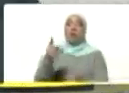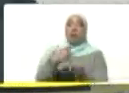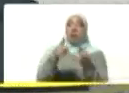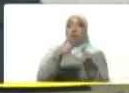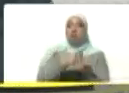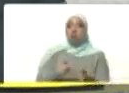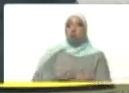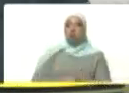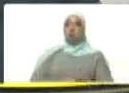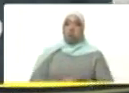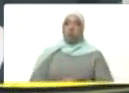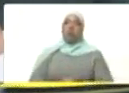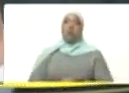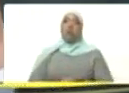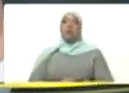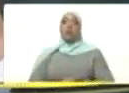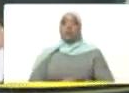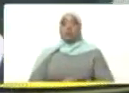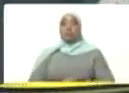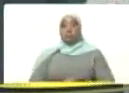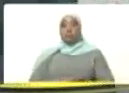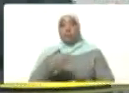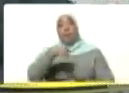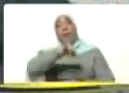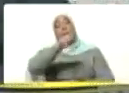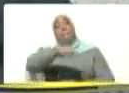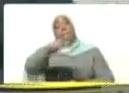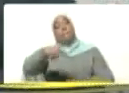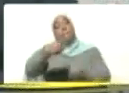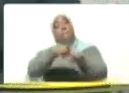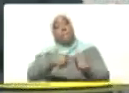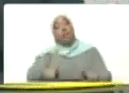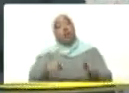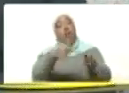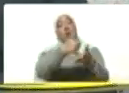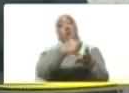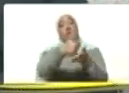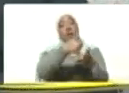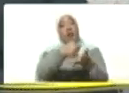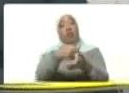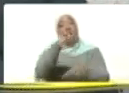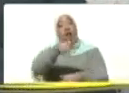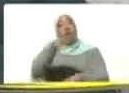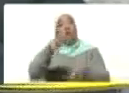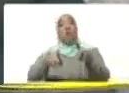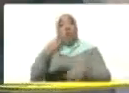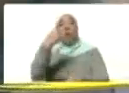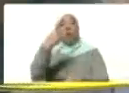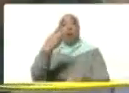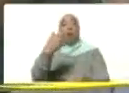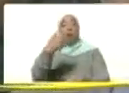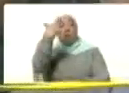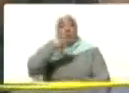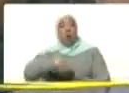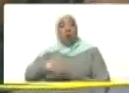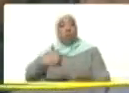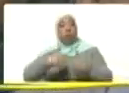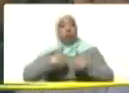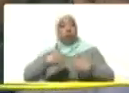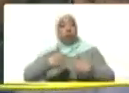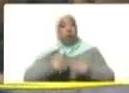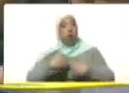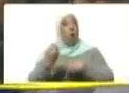But however fragile or vulnerable one may be, pero por muy frágil y vulnerable que uno sea, surrender ought